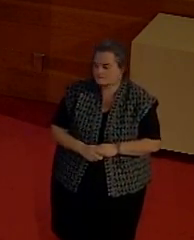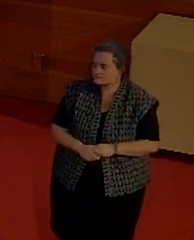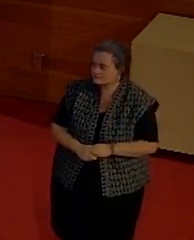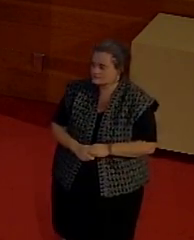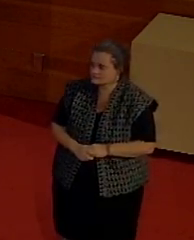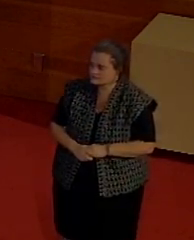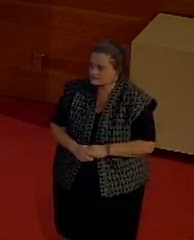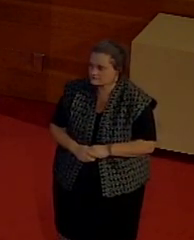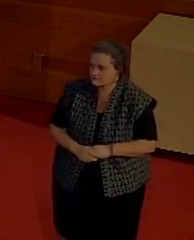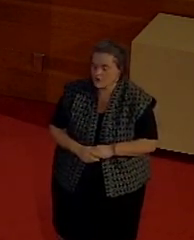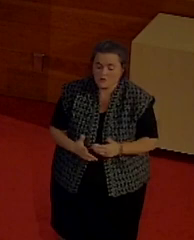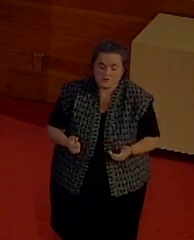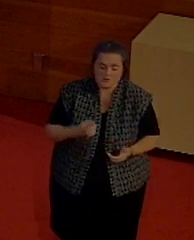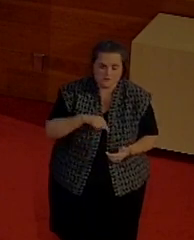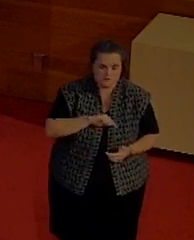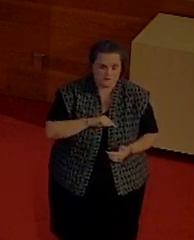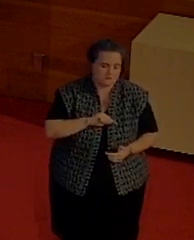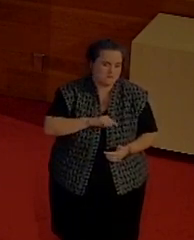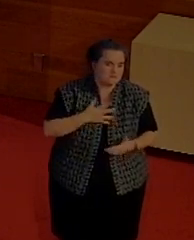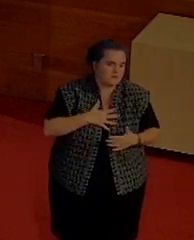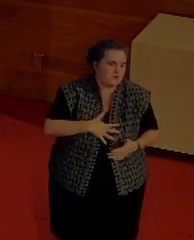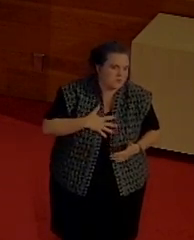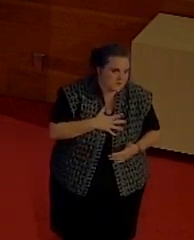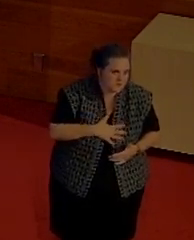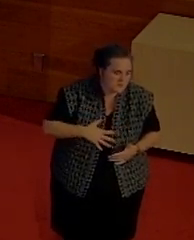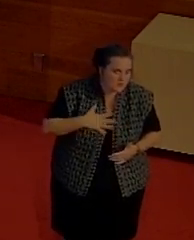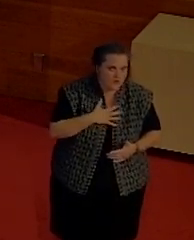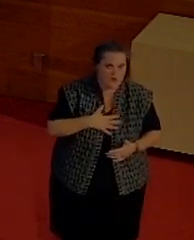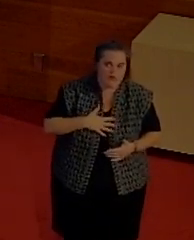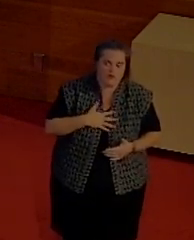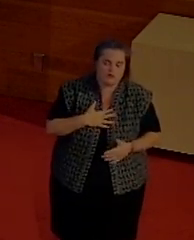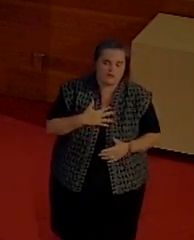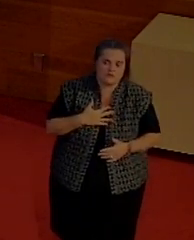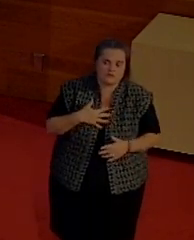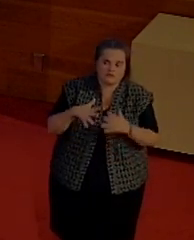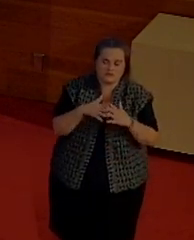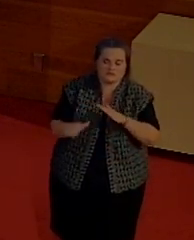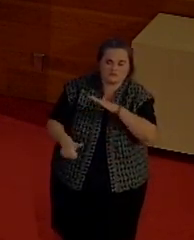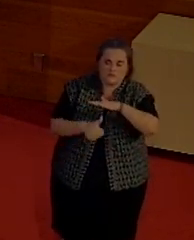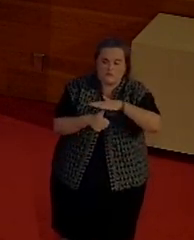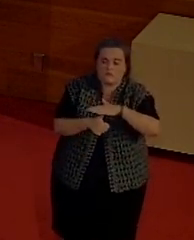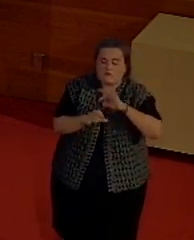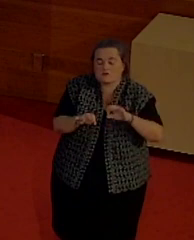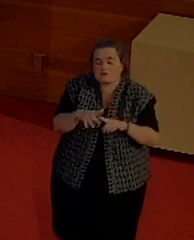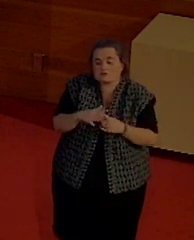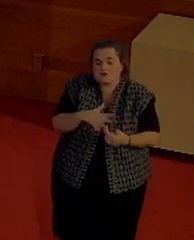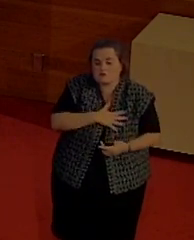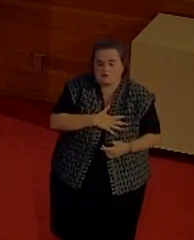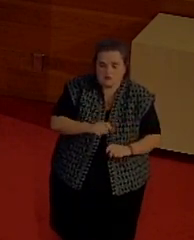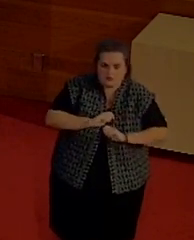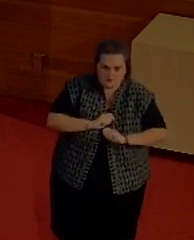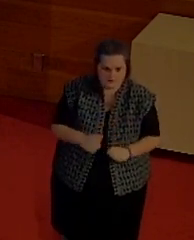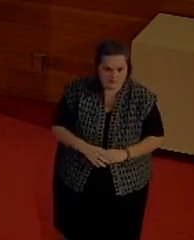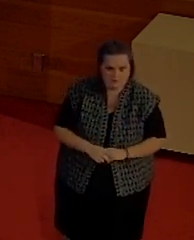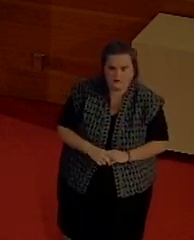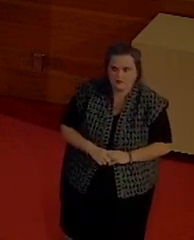Será porque nos hemos acomodado ya la forma de subordinación que nos impone Estados Unidos pero me ocurre con respecto a la Unión